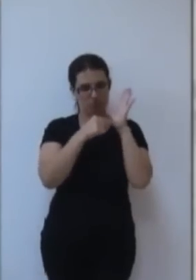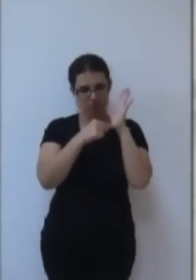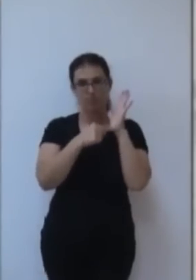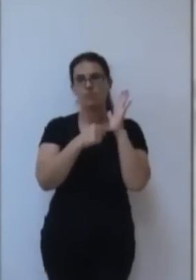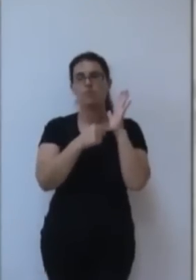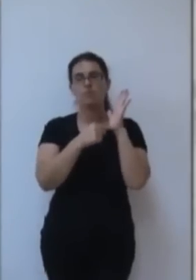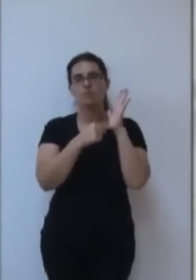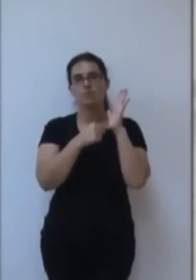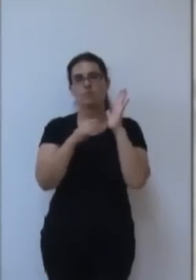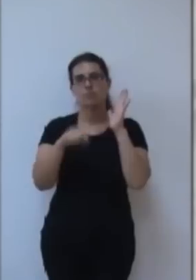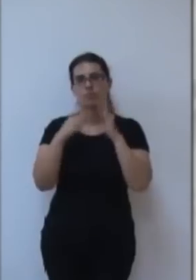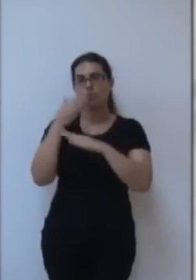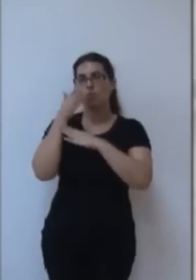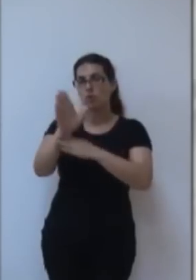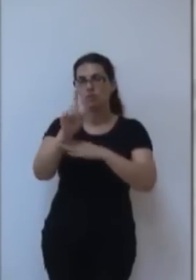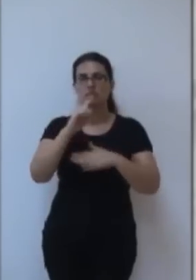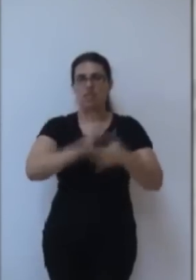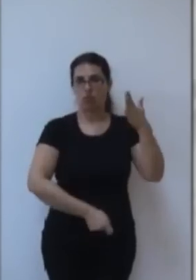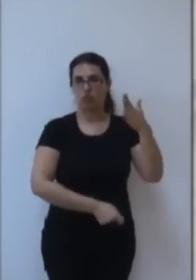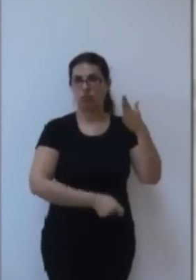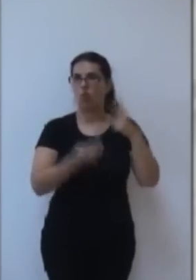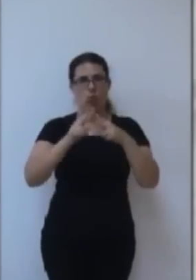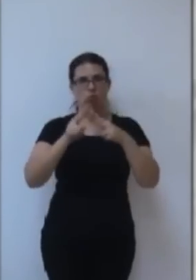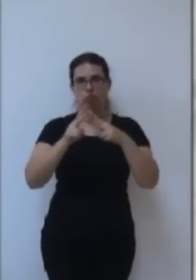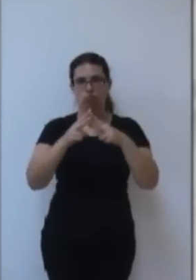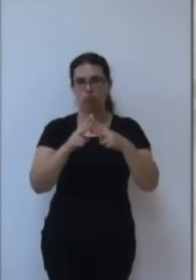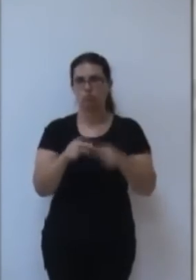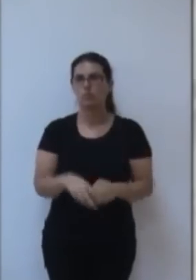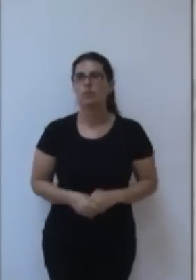parte de propuesta y en la parte de sanción, si se incumple, ¿no?